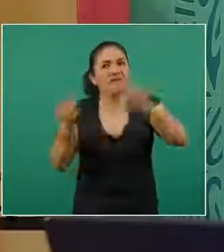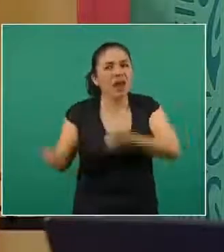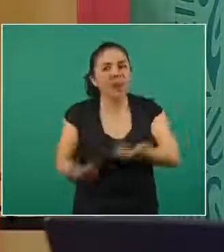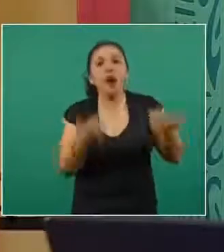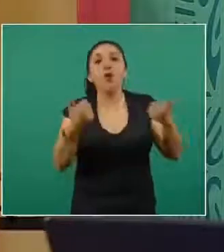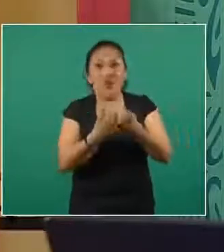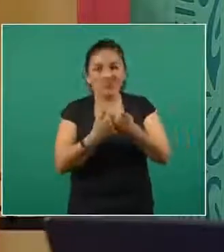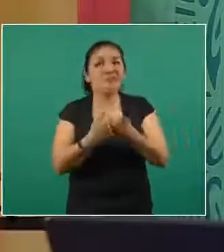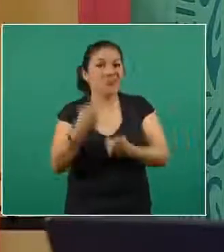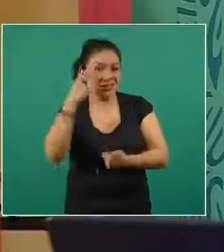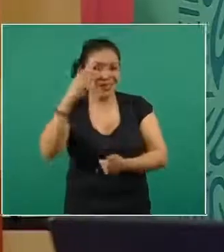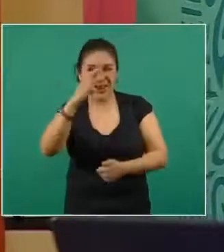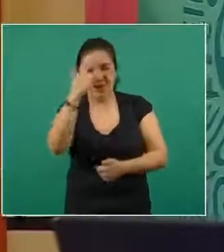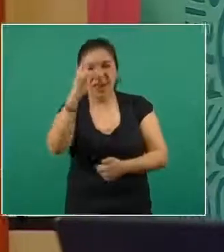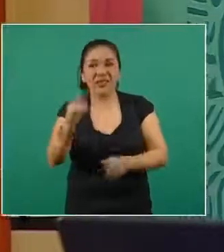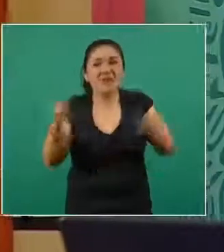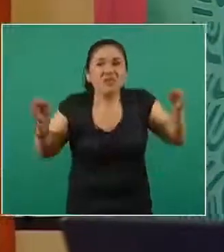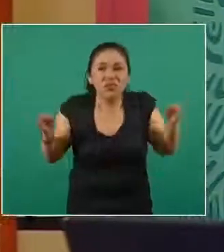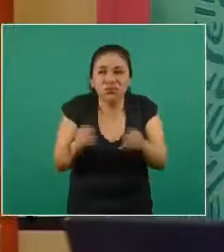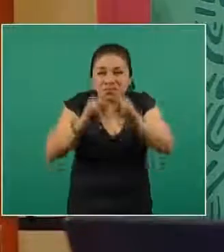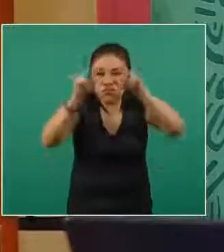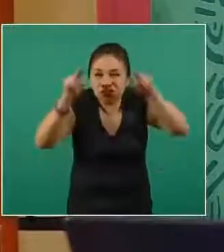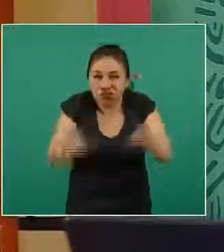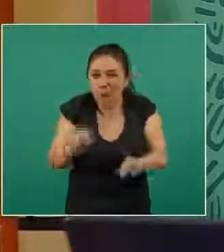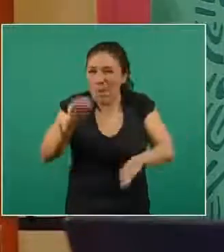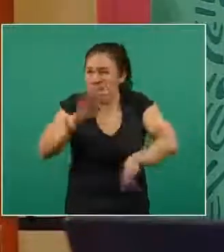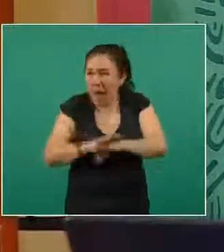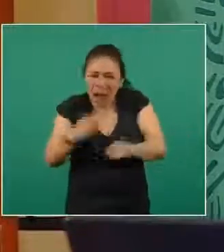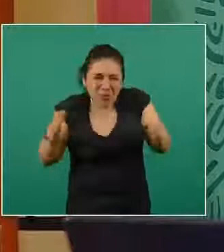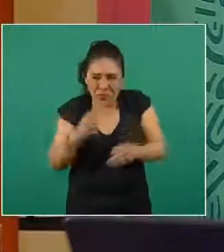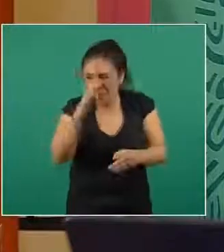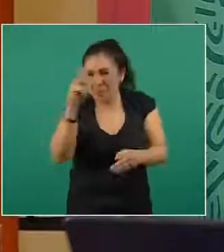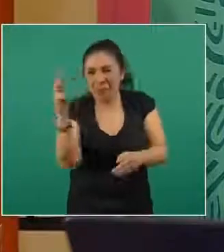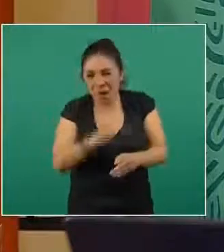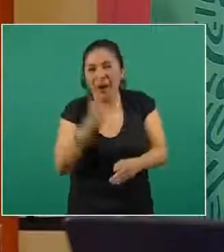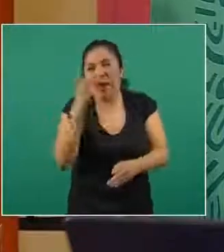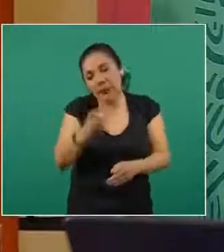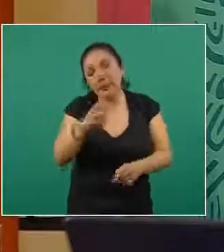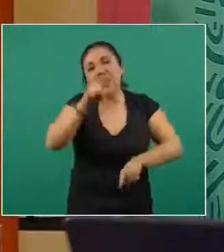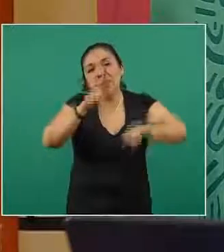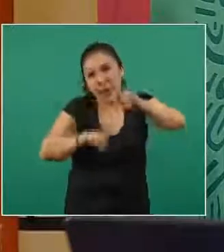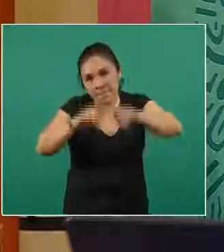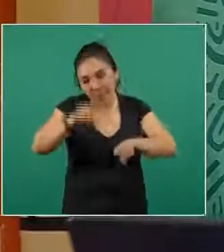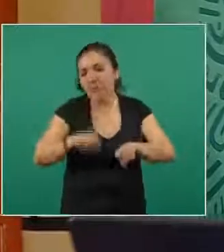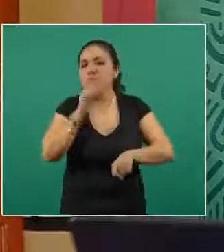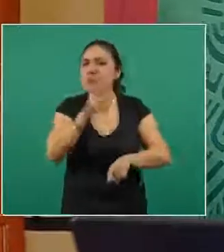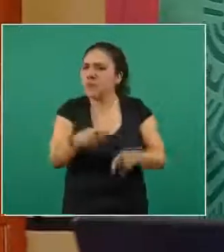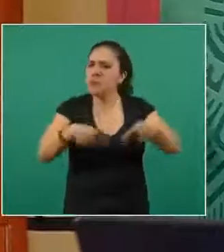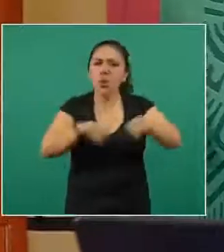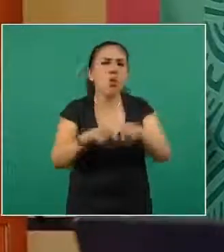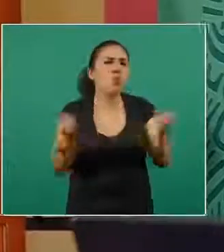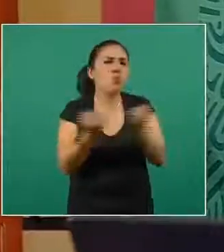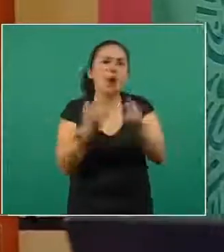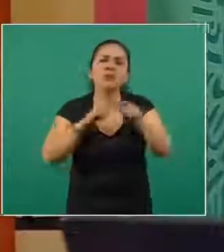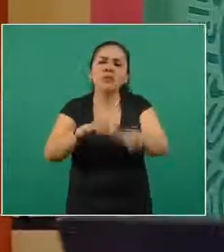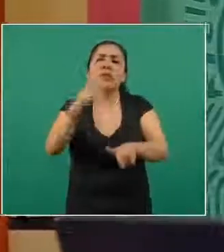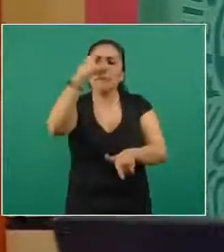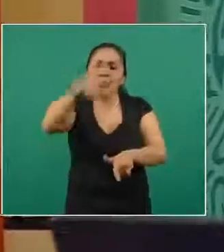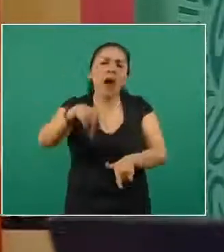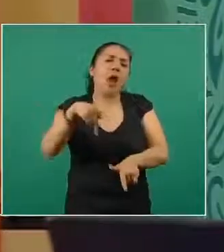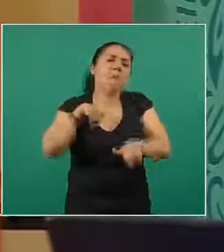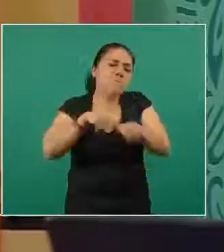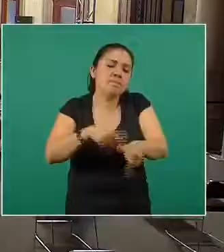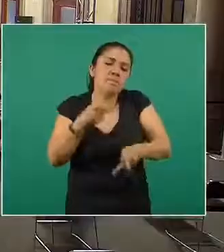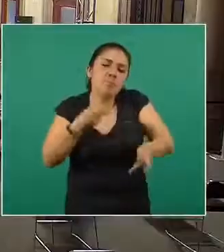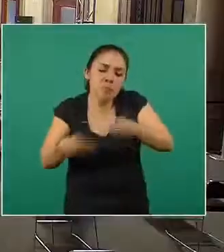la refrigeración o la congelación. Y seguiremos utilizando criterios semejantes para el resto del